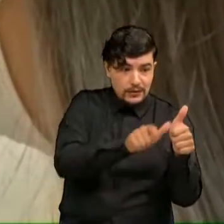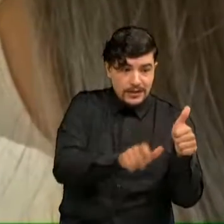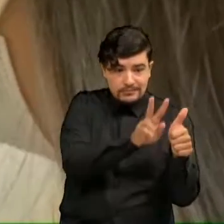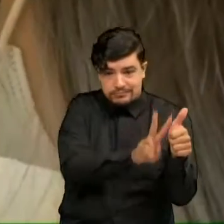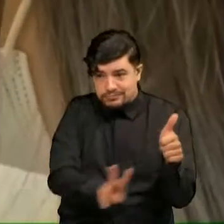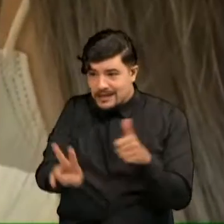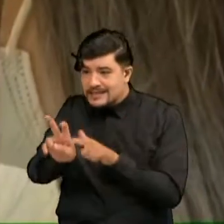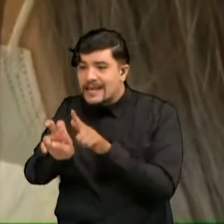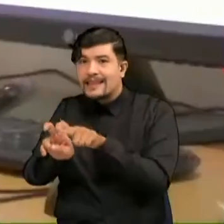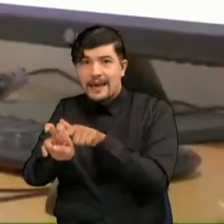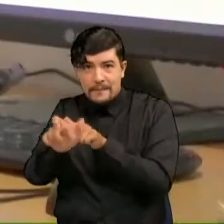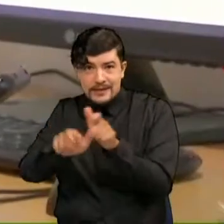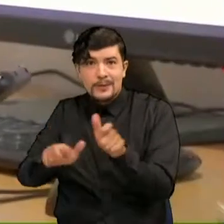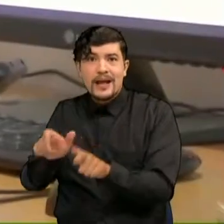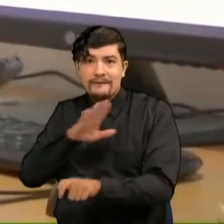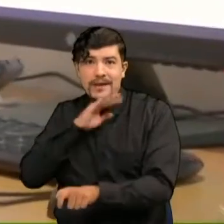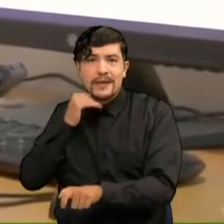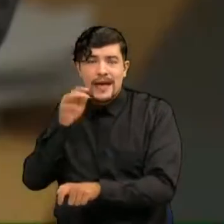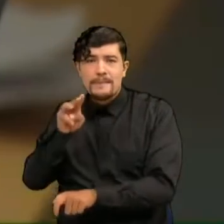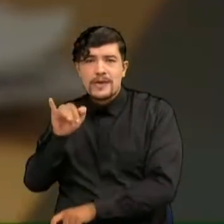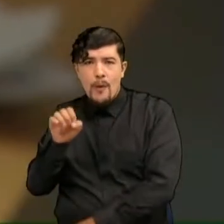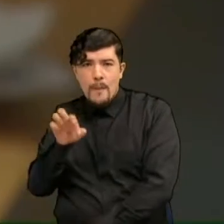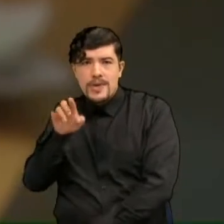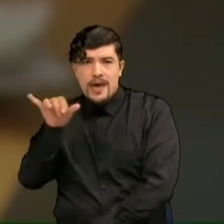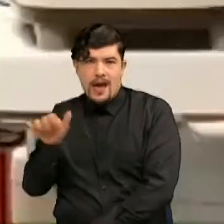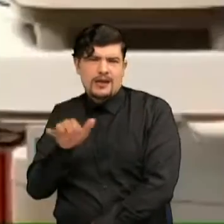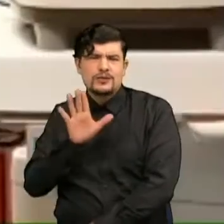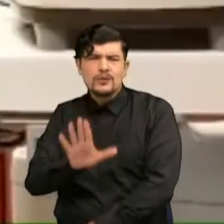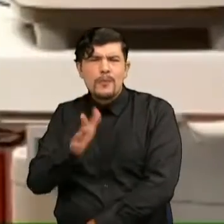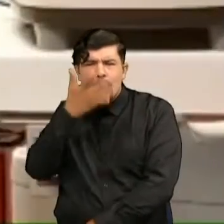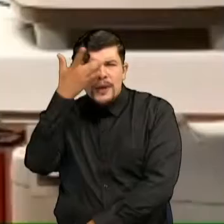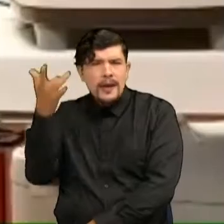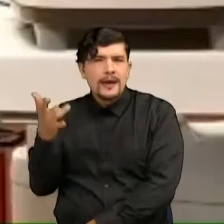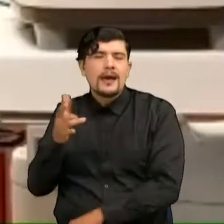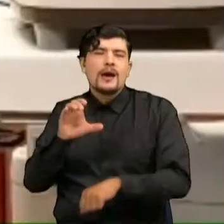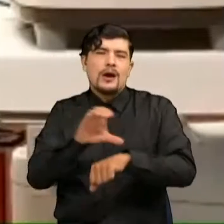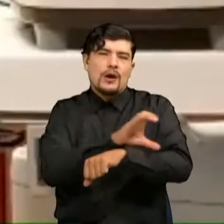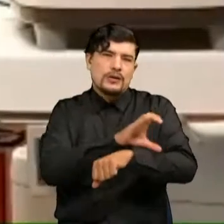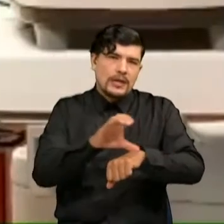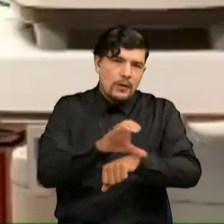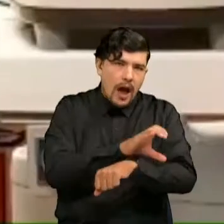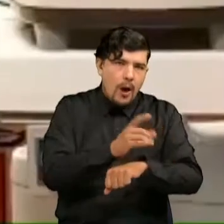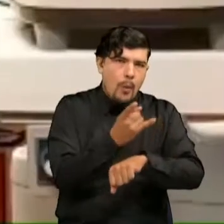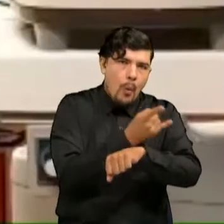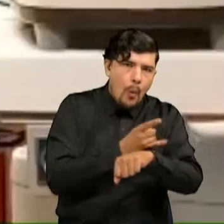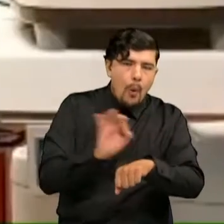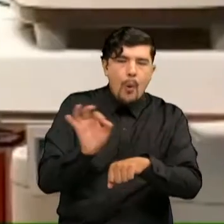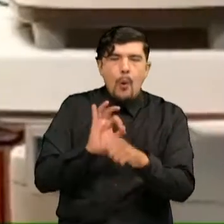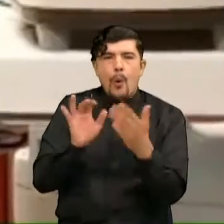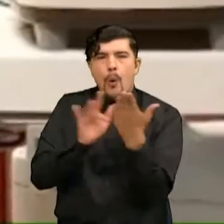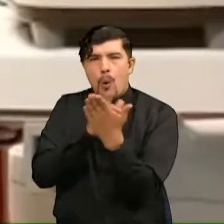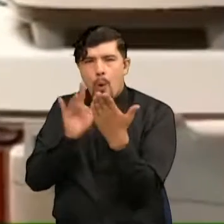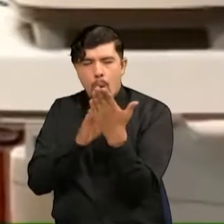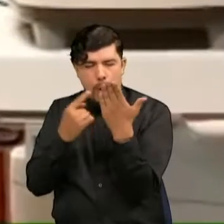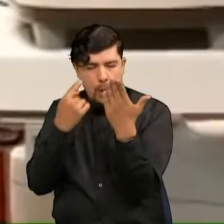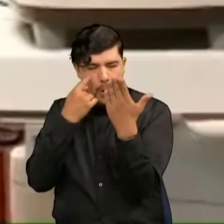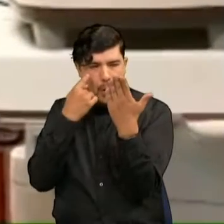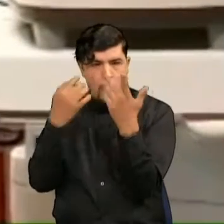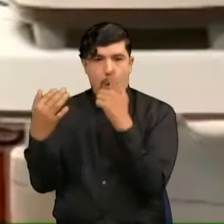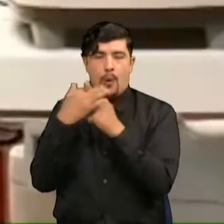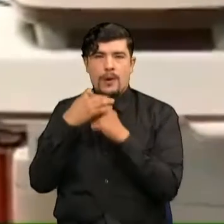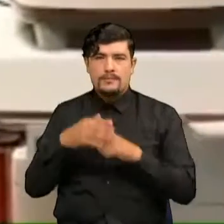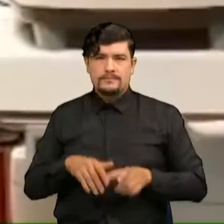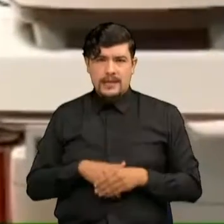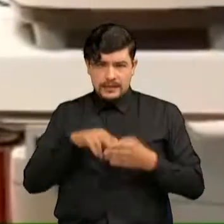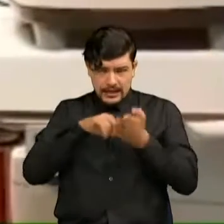tras la pandemia por el incremento en el uso de computadores y celulares. Normalmente no es algo que vaya a ser una afectación permanente o que el paciente